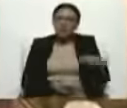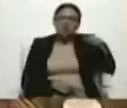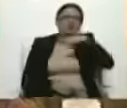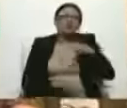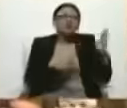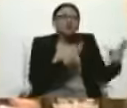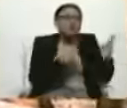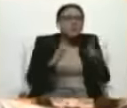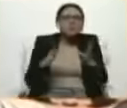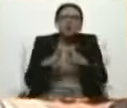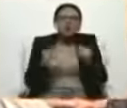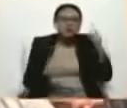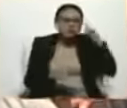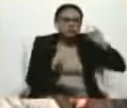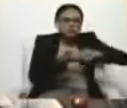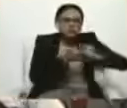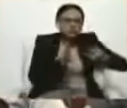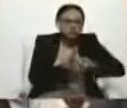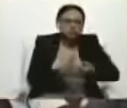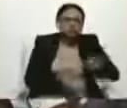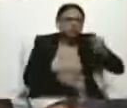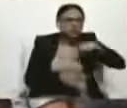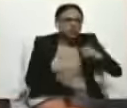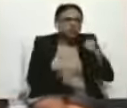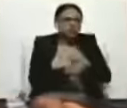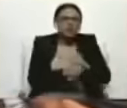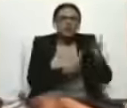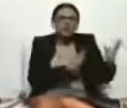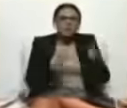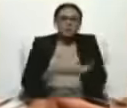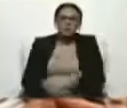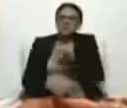Una hambruna. Una operación psicológica contra el país.